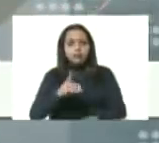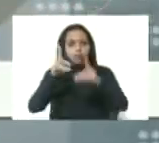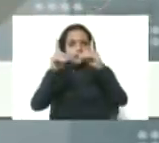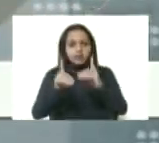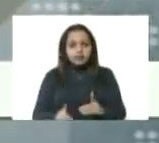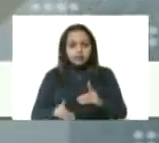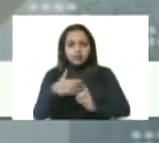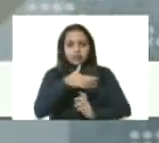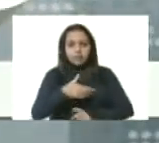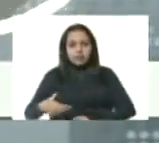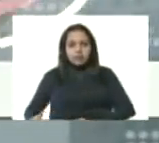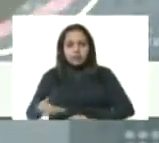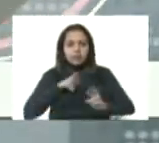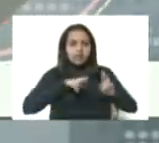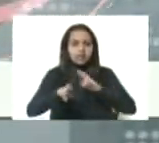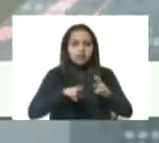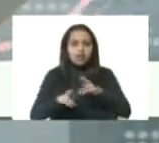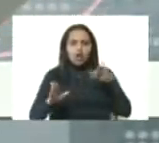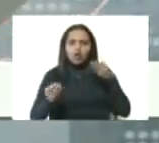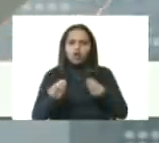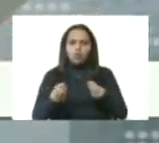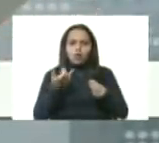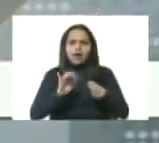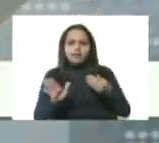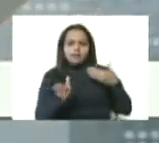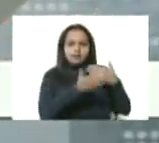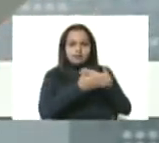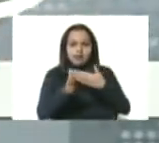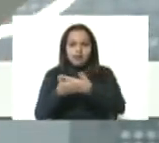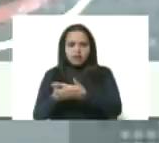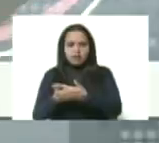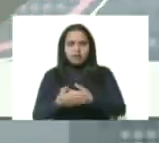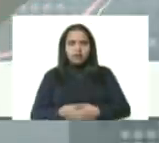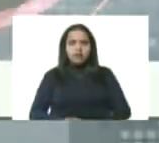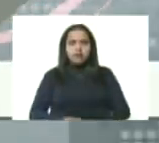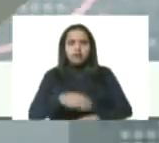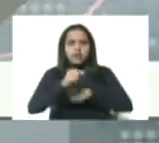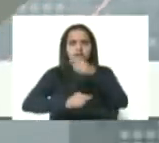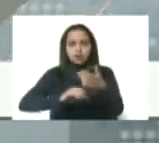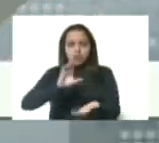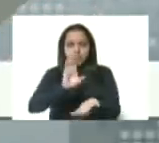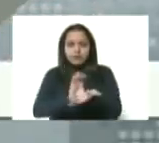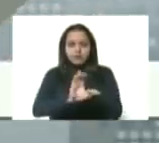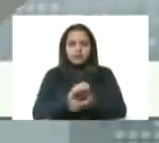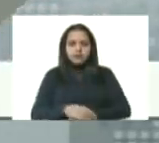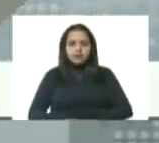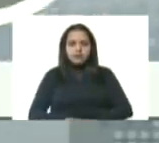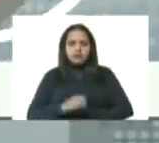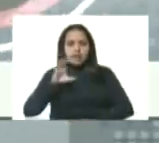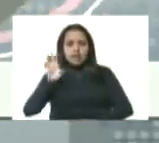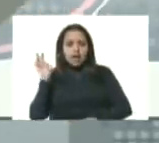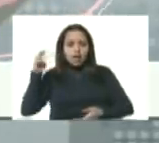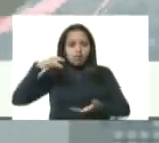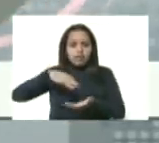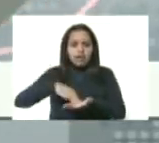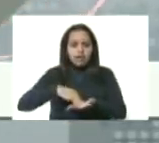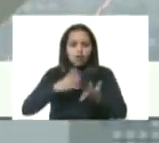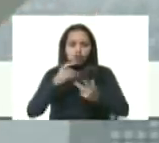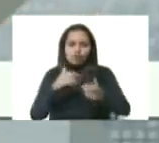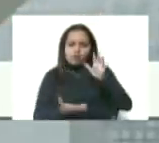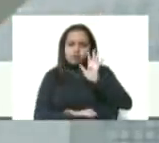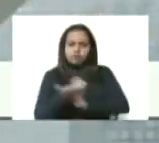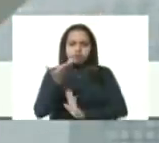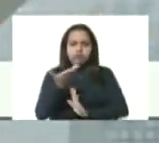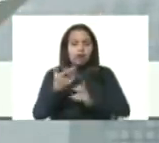decisión relacionada al cierre del Distrito Capital y el estado Miranda por